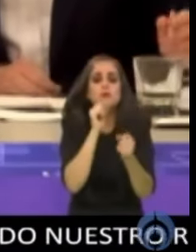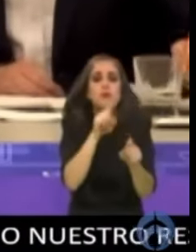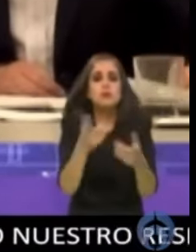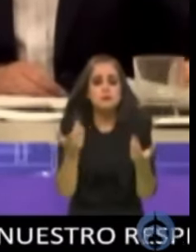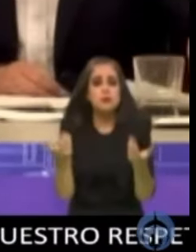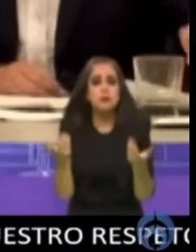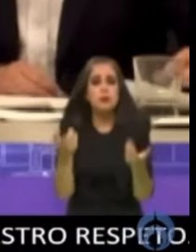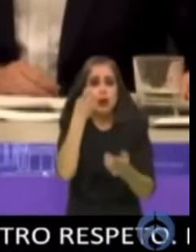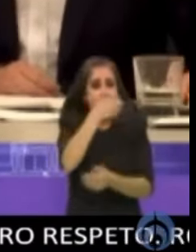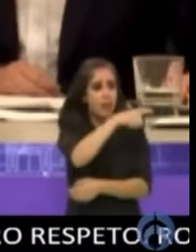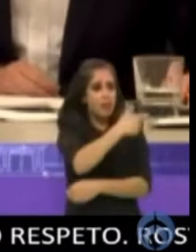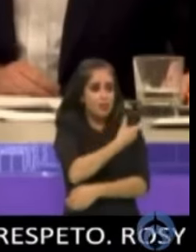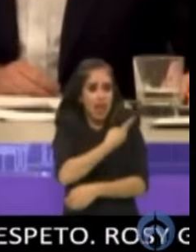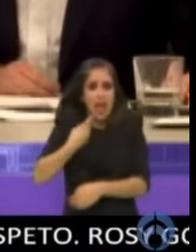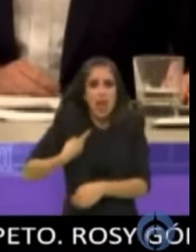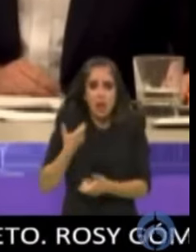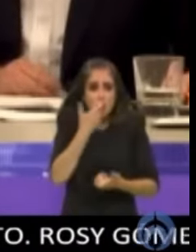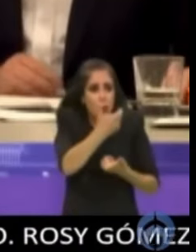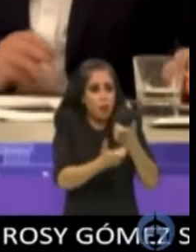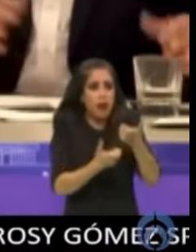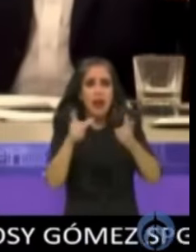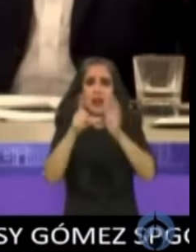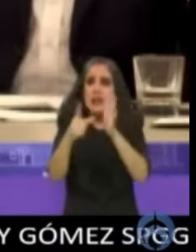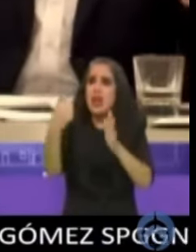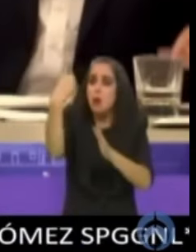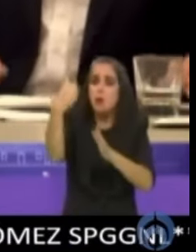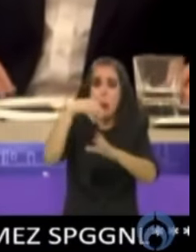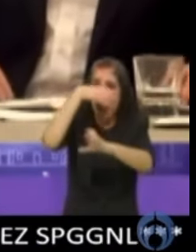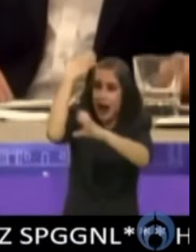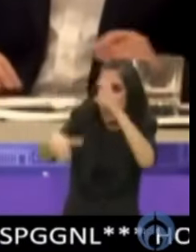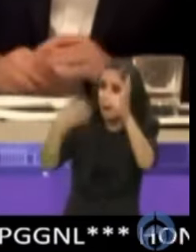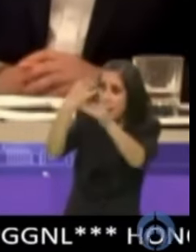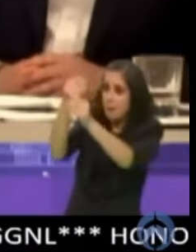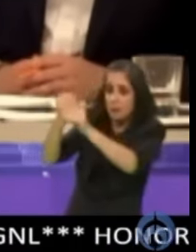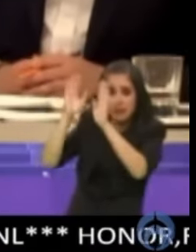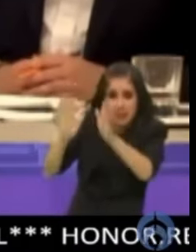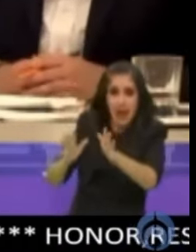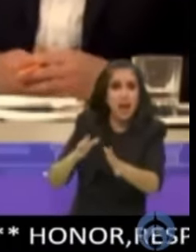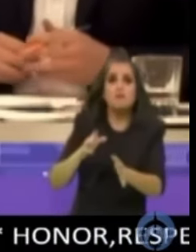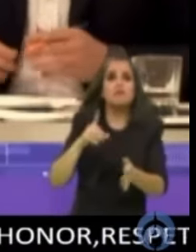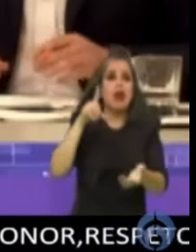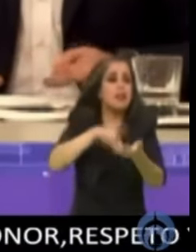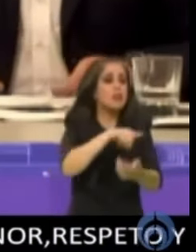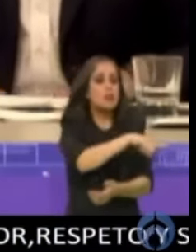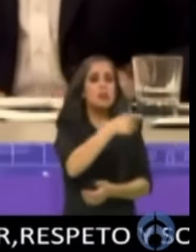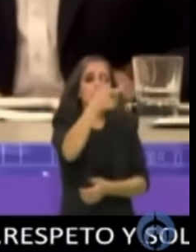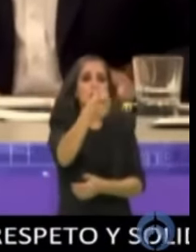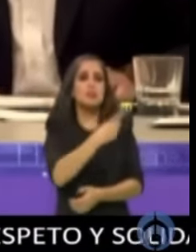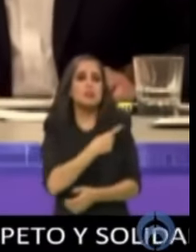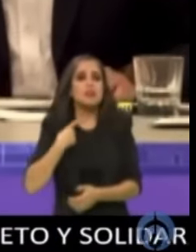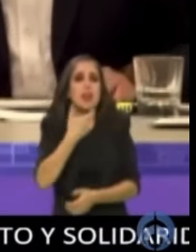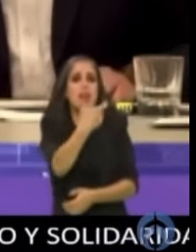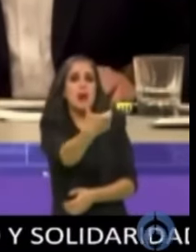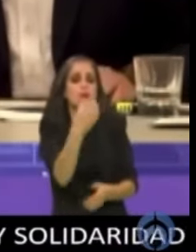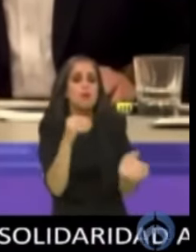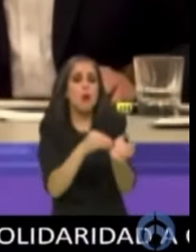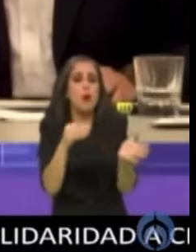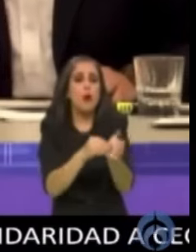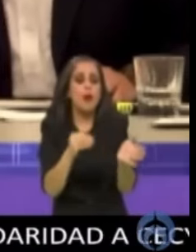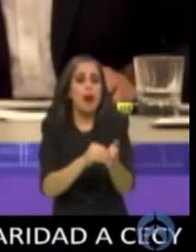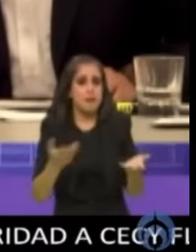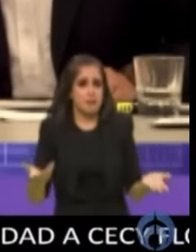defender qué se ha hecho con esta ciudad, que en muchos aspectos se cae a pedazos dentro de